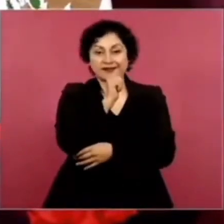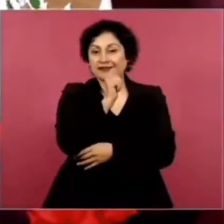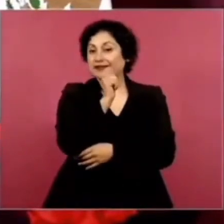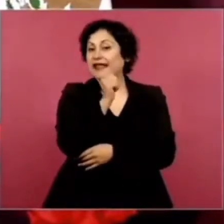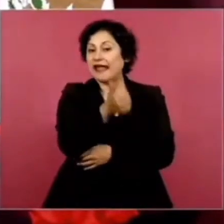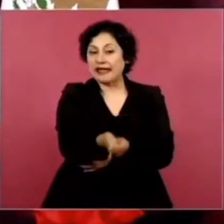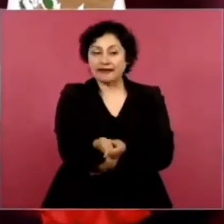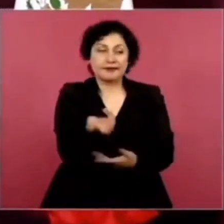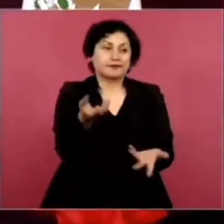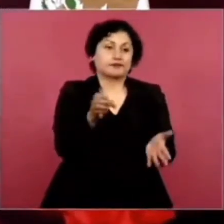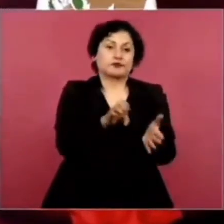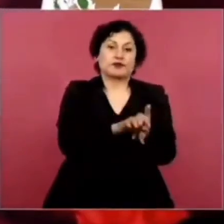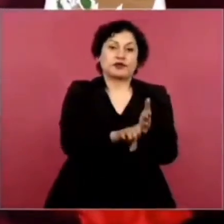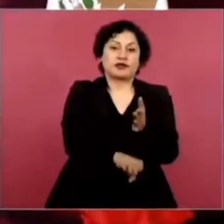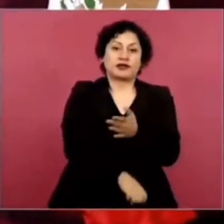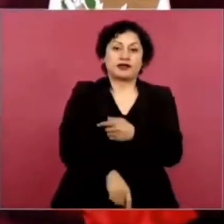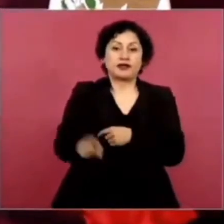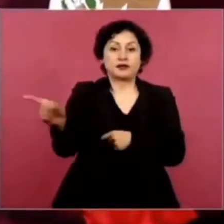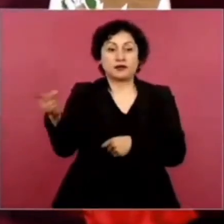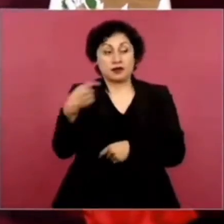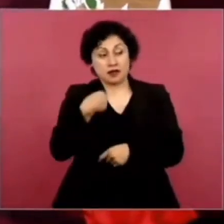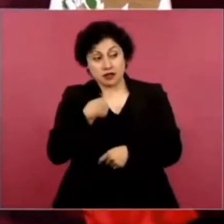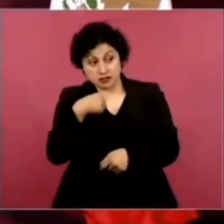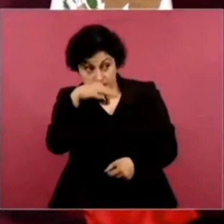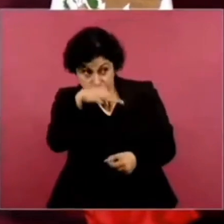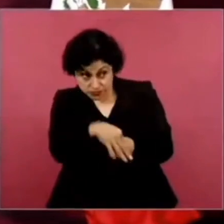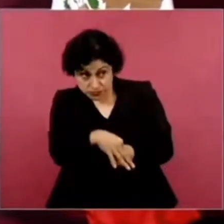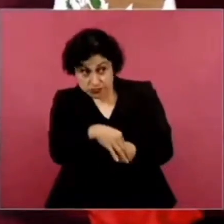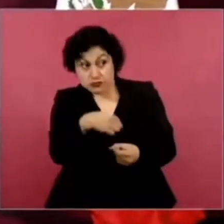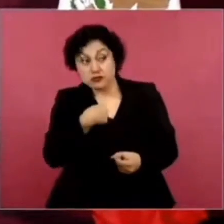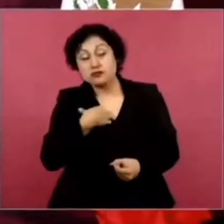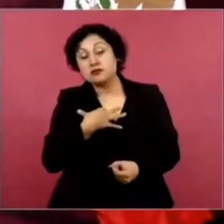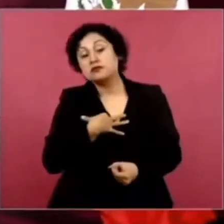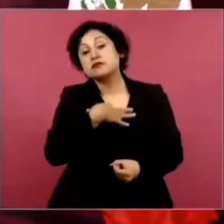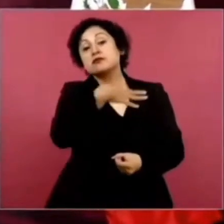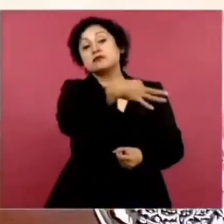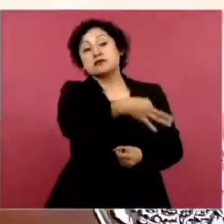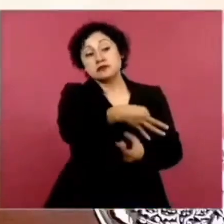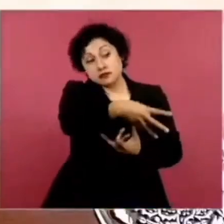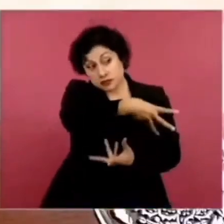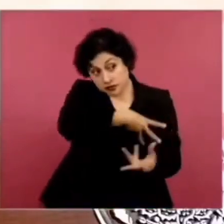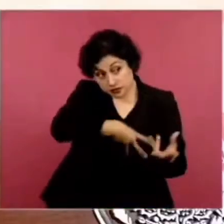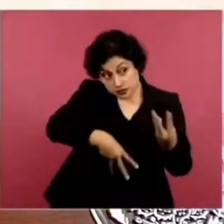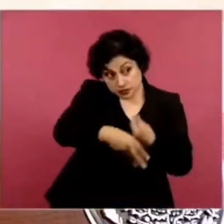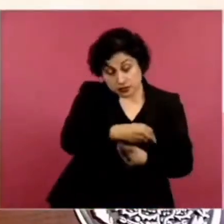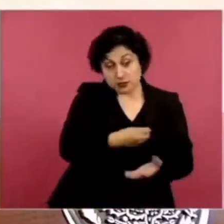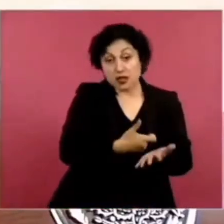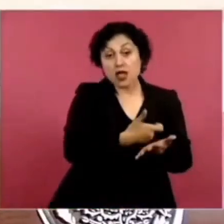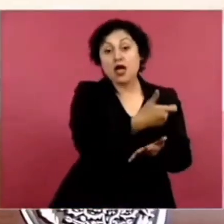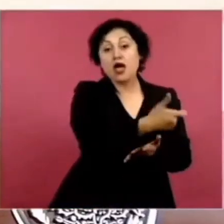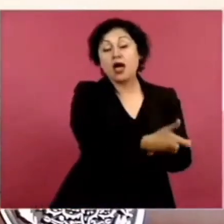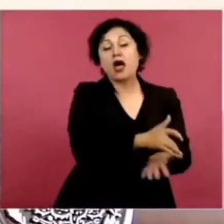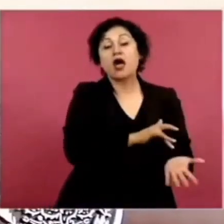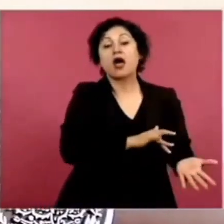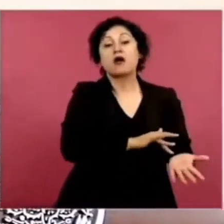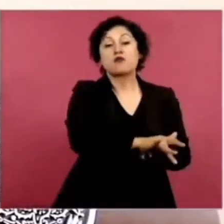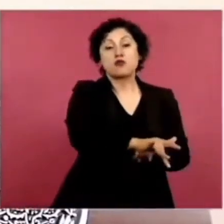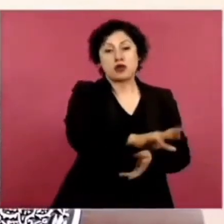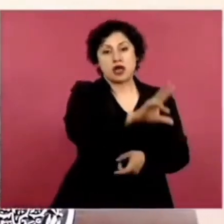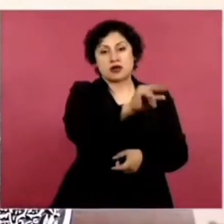nada de que si no votas por mí, por nosotros, te vamos a quitar los programas, no.